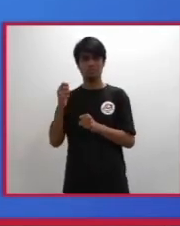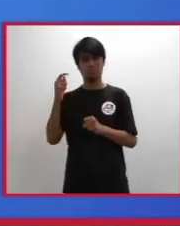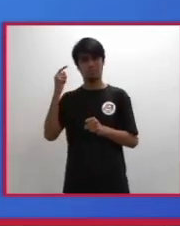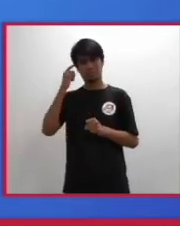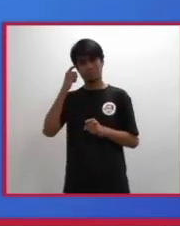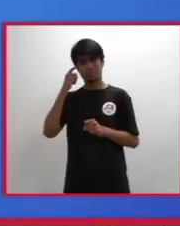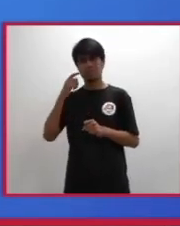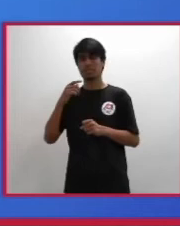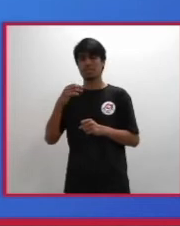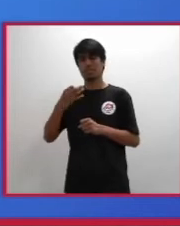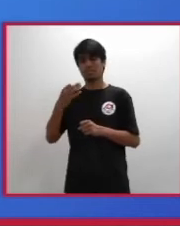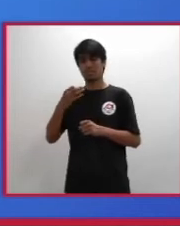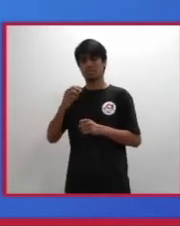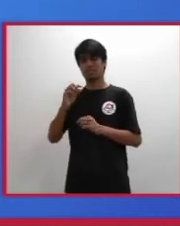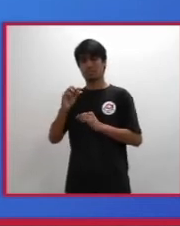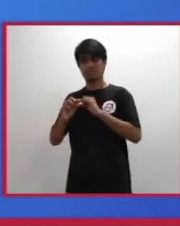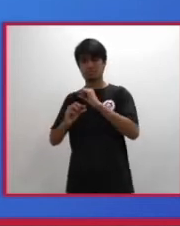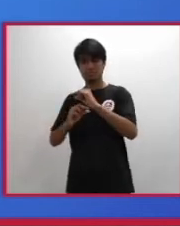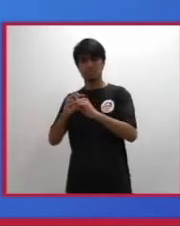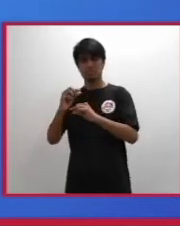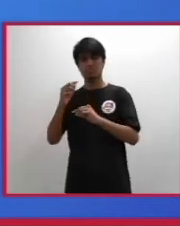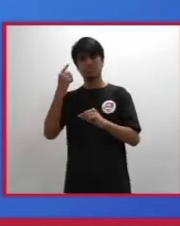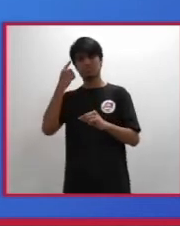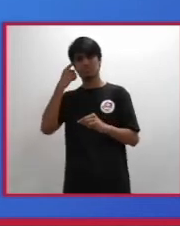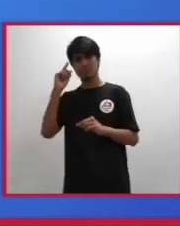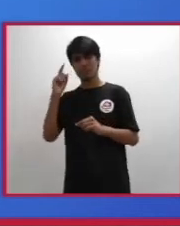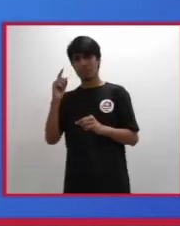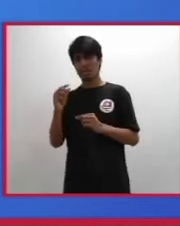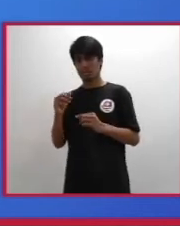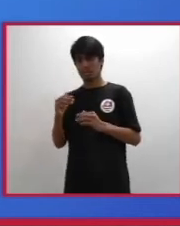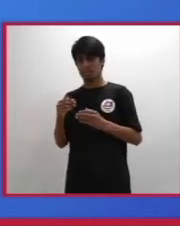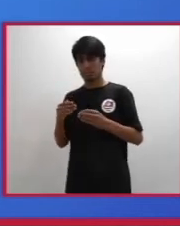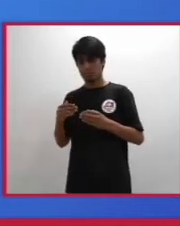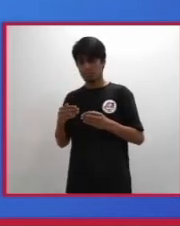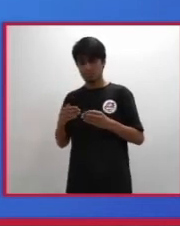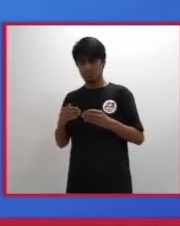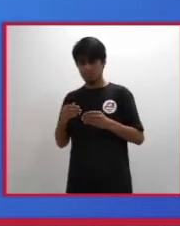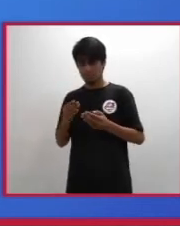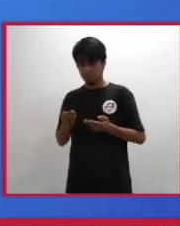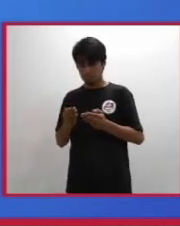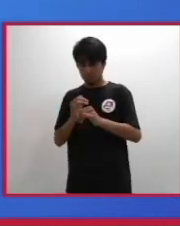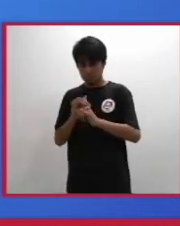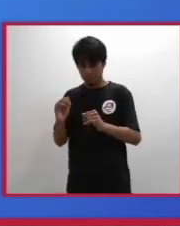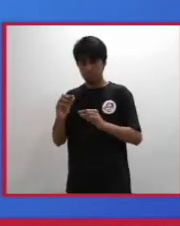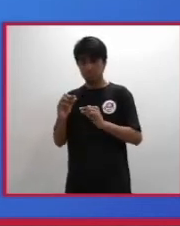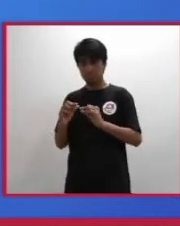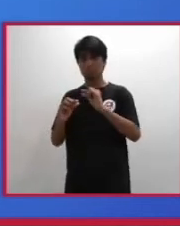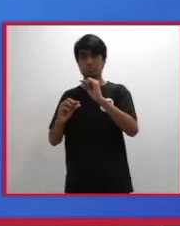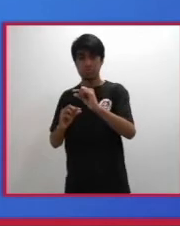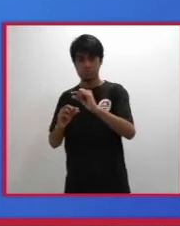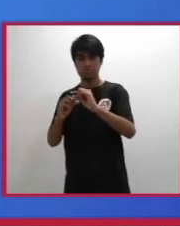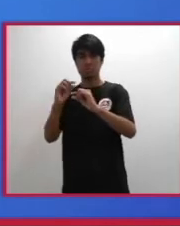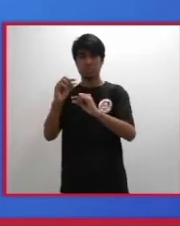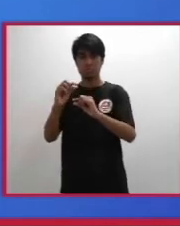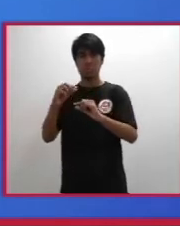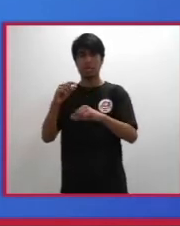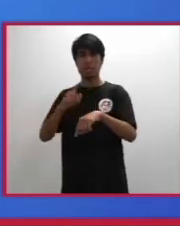deben realizar o concluir como para poder avanzar a la siguiente etapa. Se trata de aprovechar al